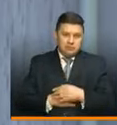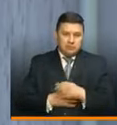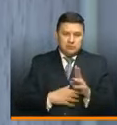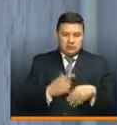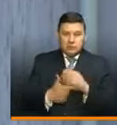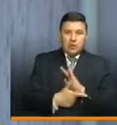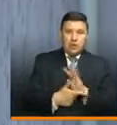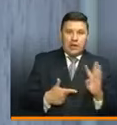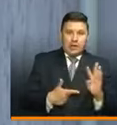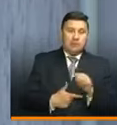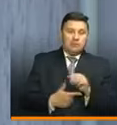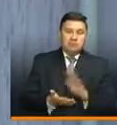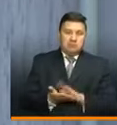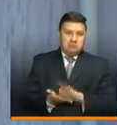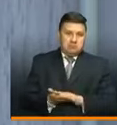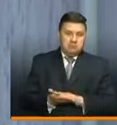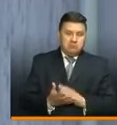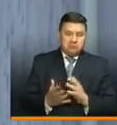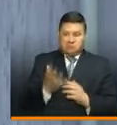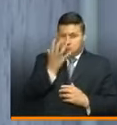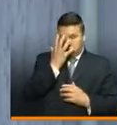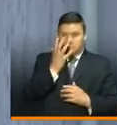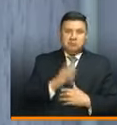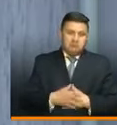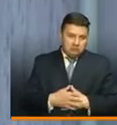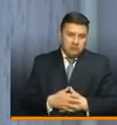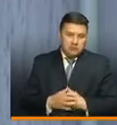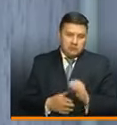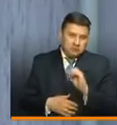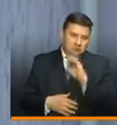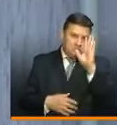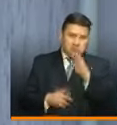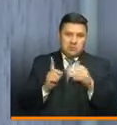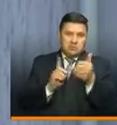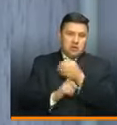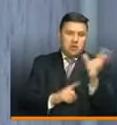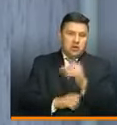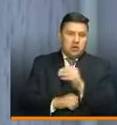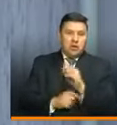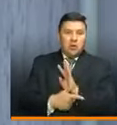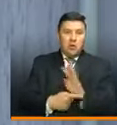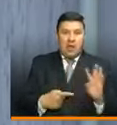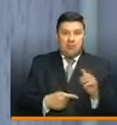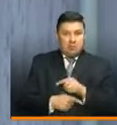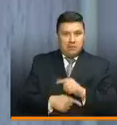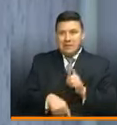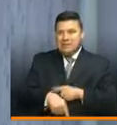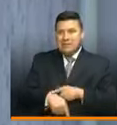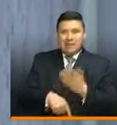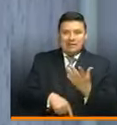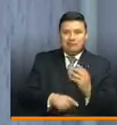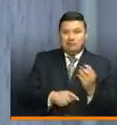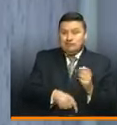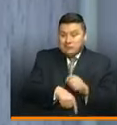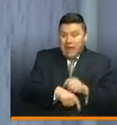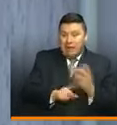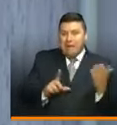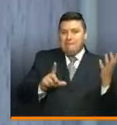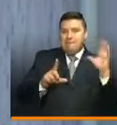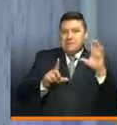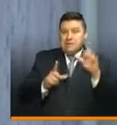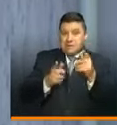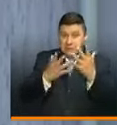de PNUD, que lo acabamos de subir. Por supuesto lo van a encontrar en todas las demás páginas web, pero por tiempo lo acabamos de colocar ahí. Entonces,